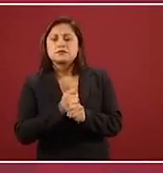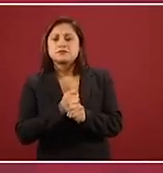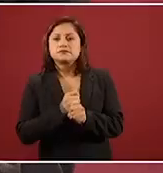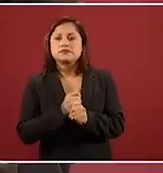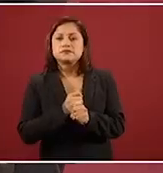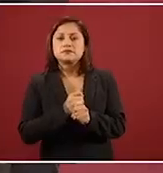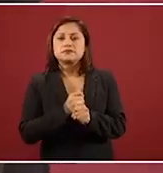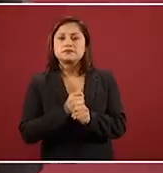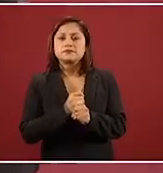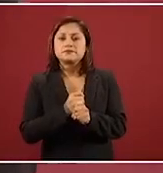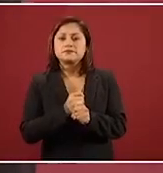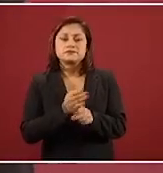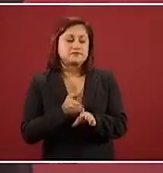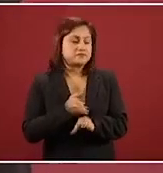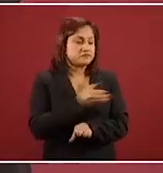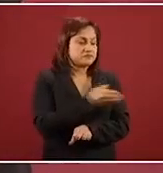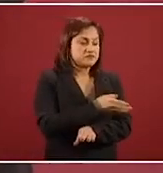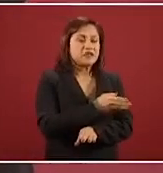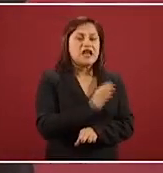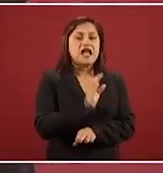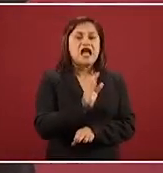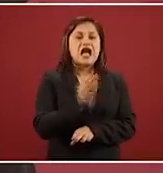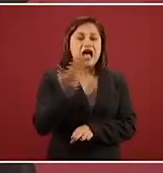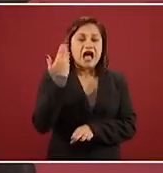que palabras, por ejemplo,